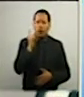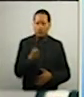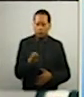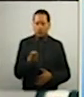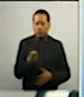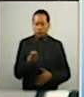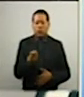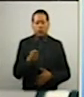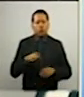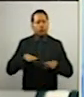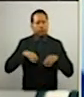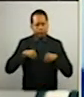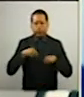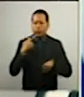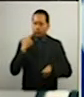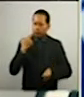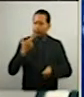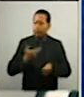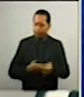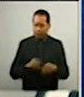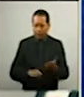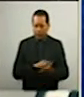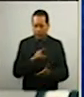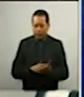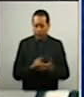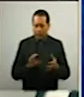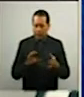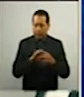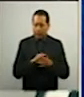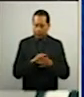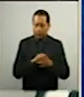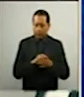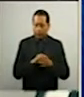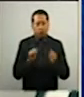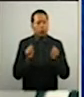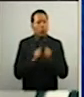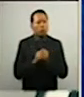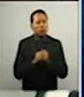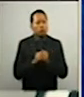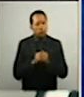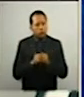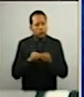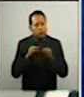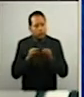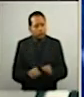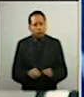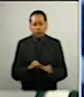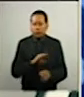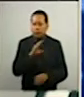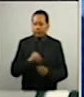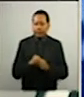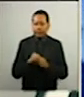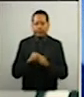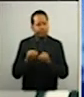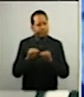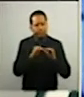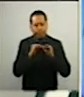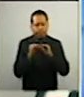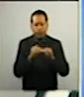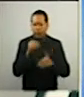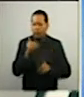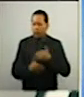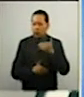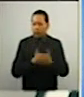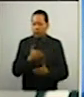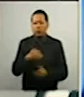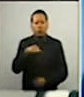que pasó antes y que nos lleva a la circunstancia en la que estamos hoy. ¿A qué me refiero? Desde el 2014, desde el 10